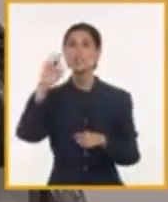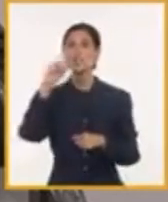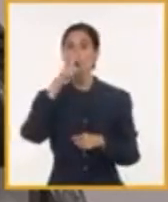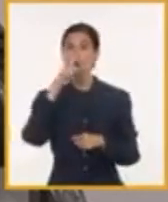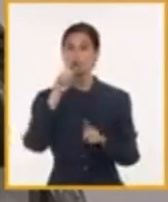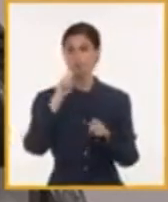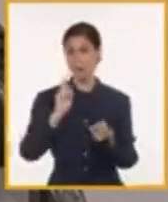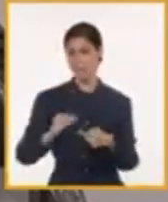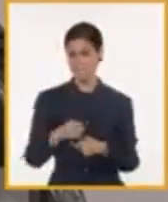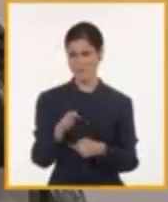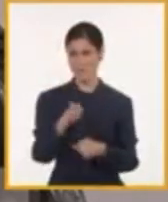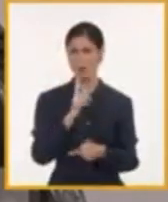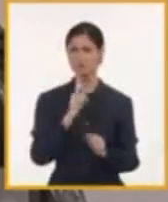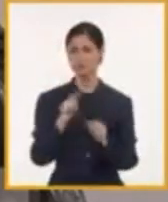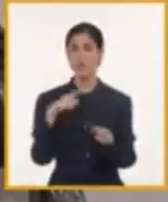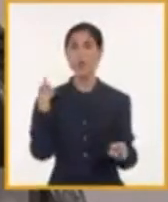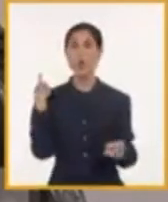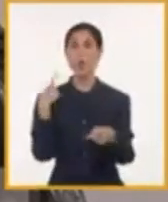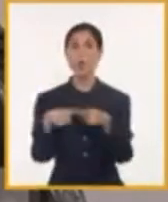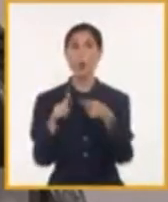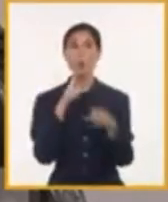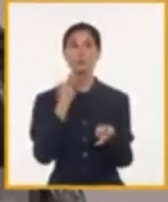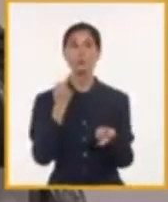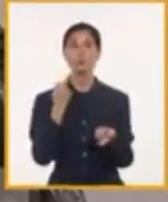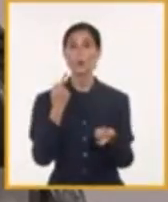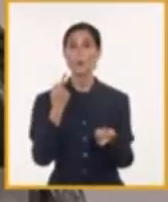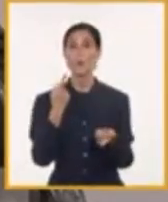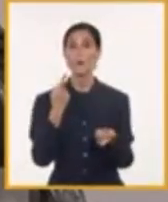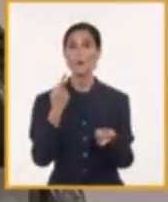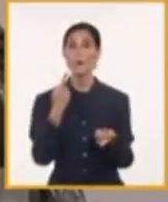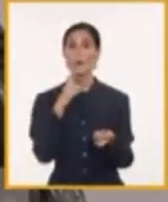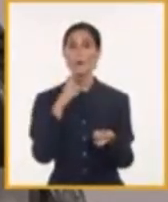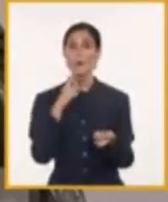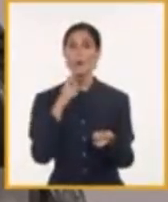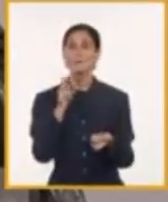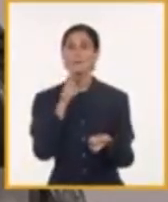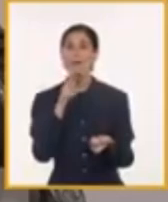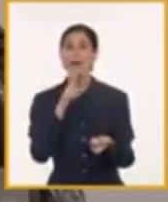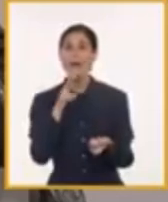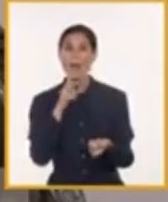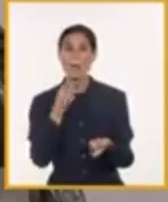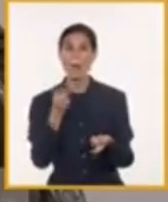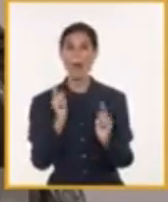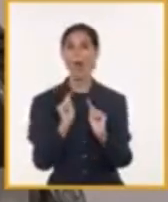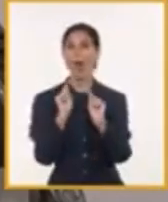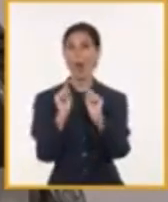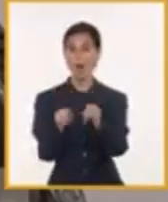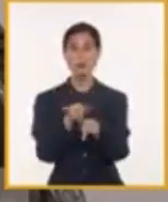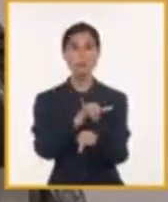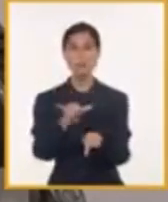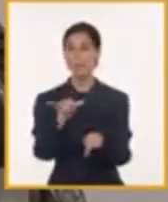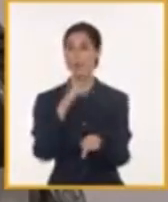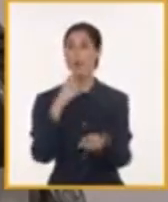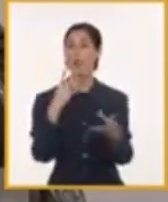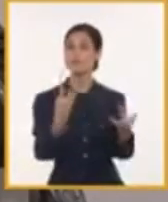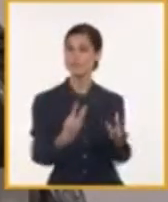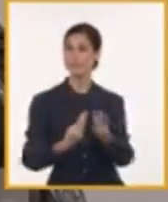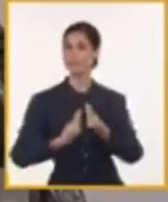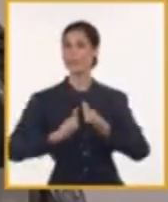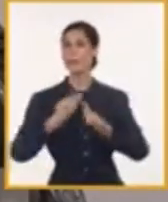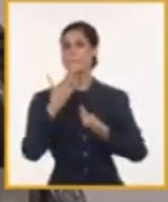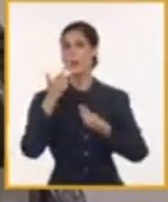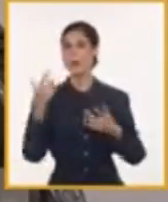uno para el pepino de mar, el cultivo de pepino de mar y la siembra en el medio natural para repoblar en la empresa pesquera